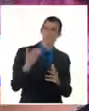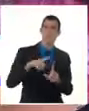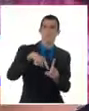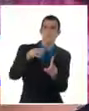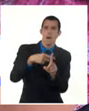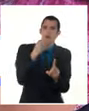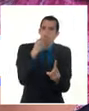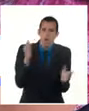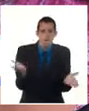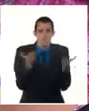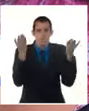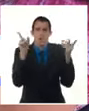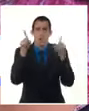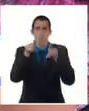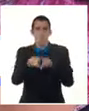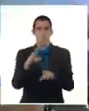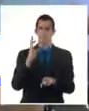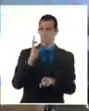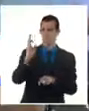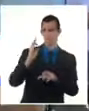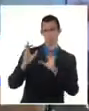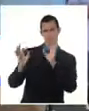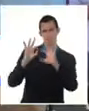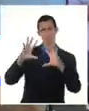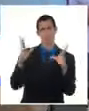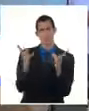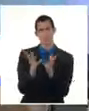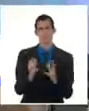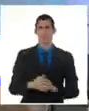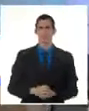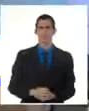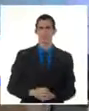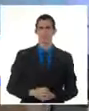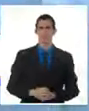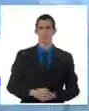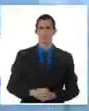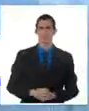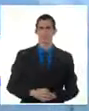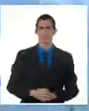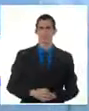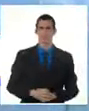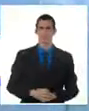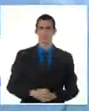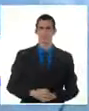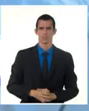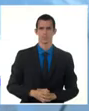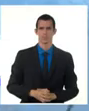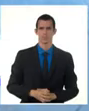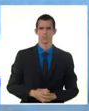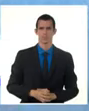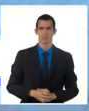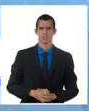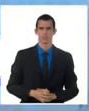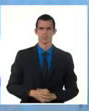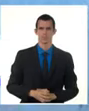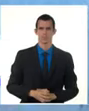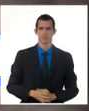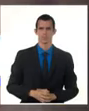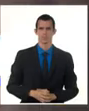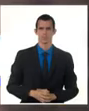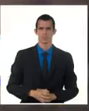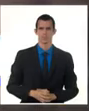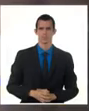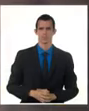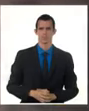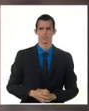realizadas en nuestro país, de acuerdo con el programa dado a conocer a la prensa. Comprenderá 9 congresos